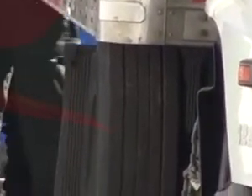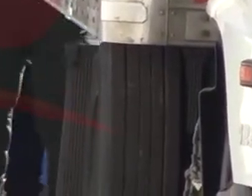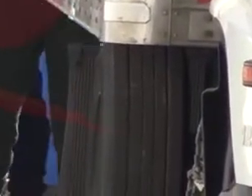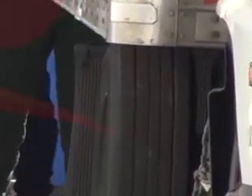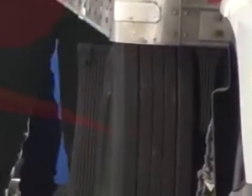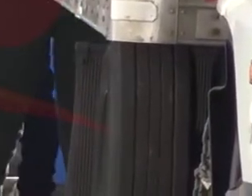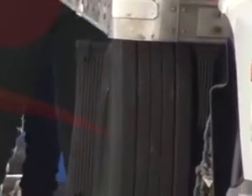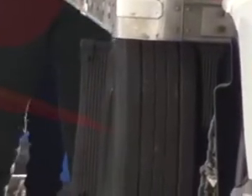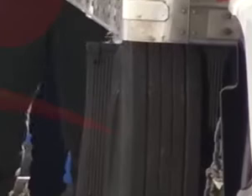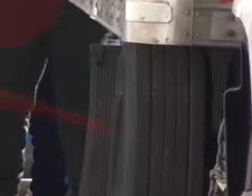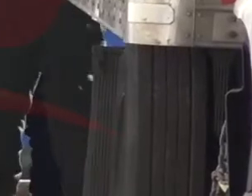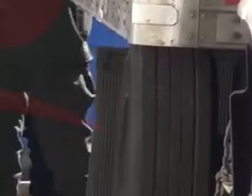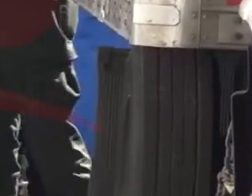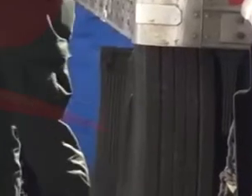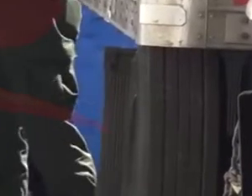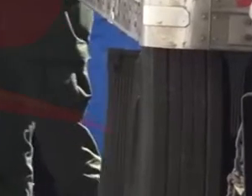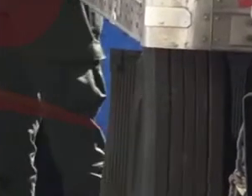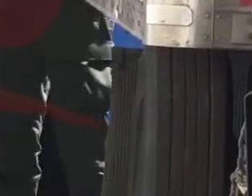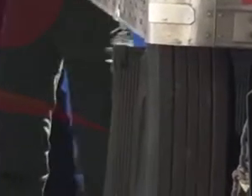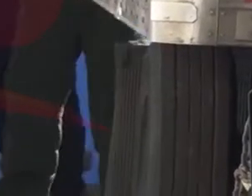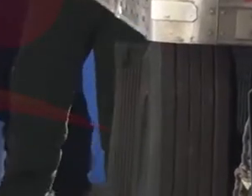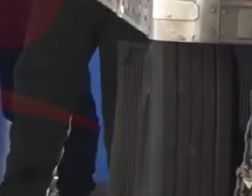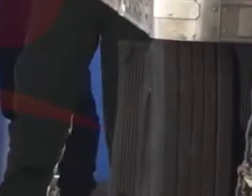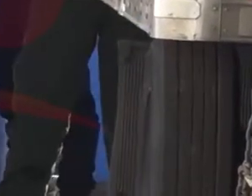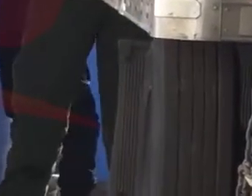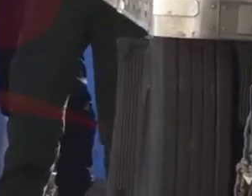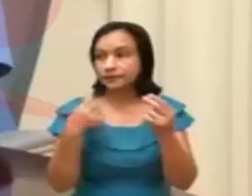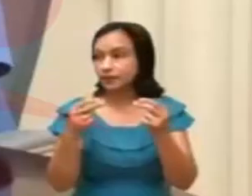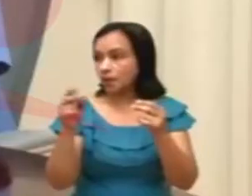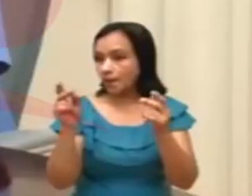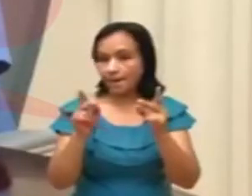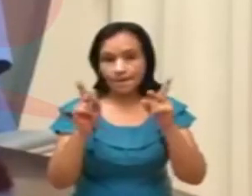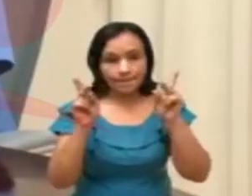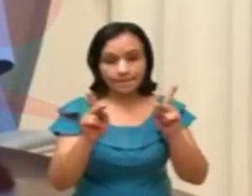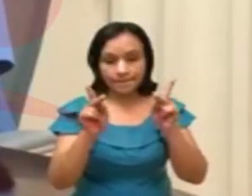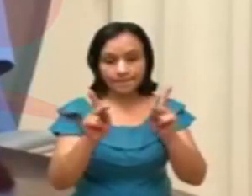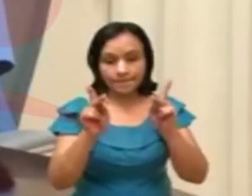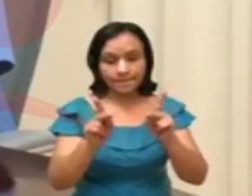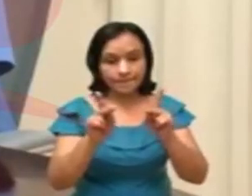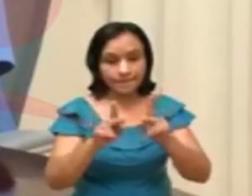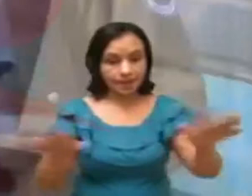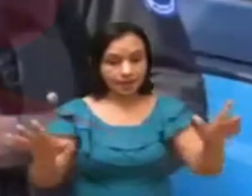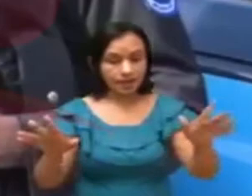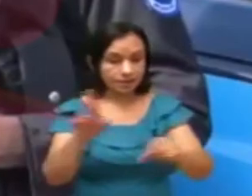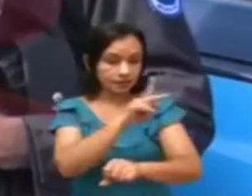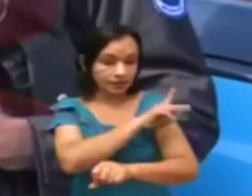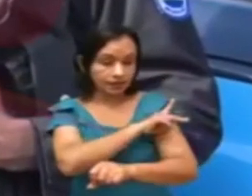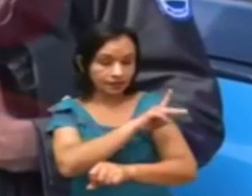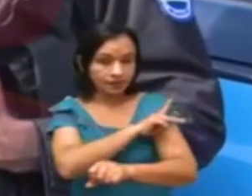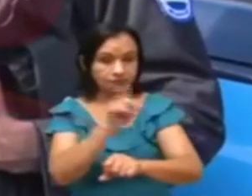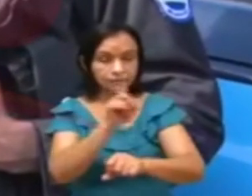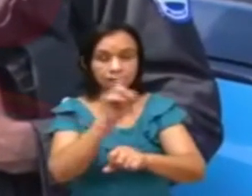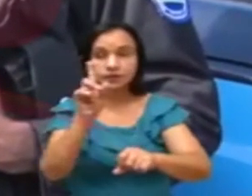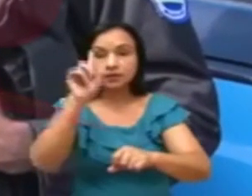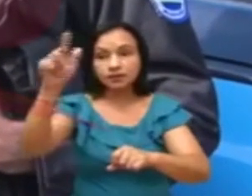el trabajo en los puntos estratégicos. No es un plan específicamente policial, sino un plan de nuestro gobierno de Reconciliación y